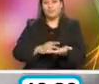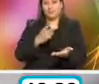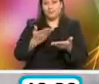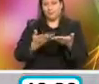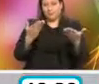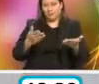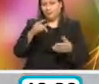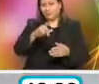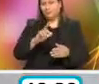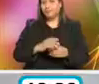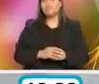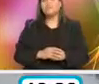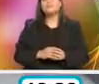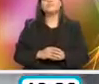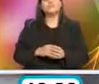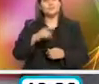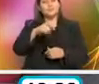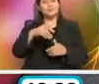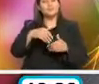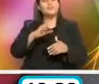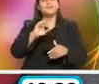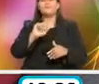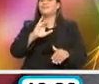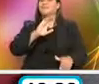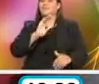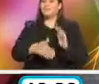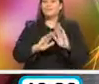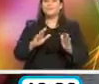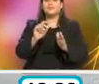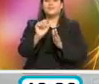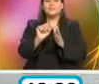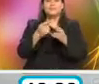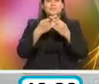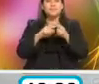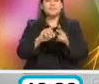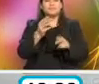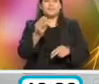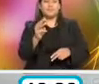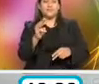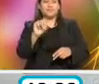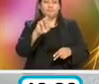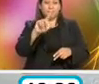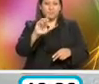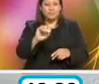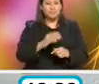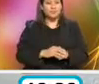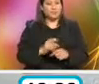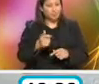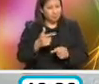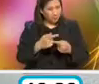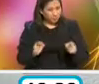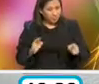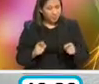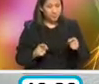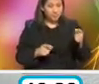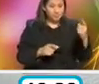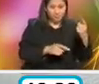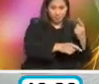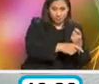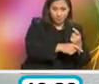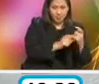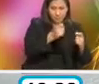temporadas. Esta que está a punto de terminarse a principios de marzo. ¿Ha tenido alguna diferencia desde la